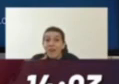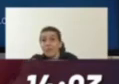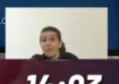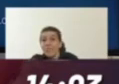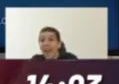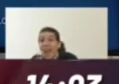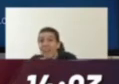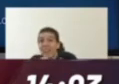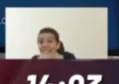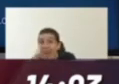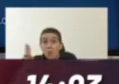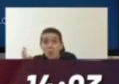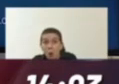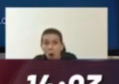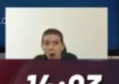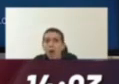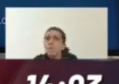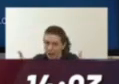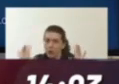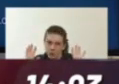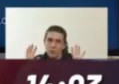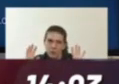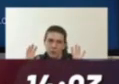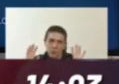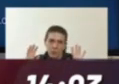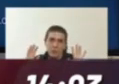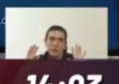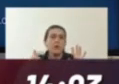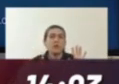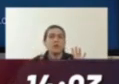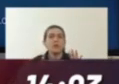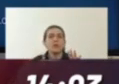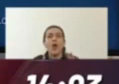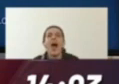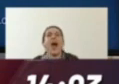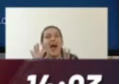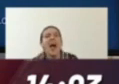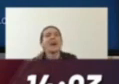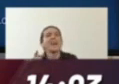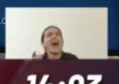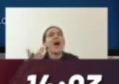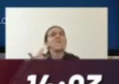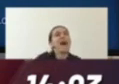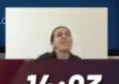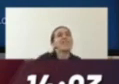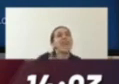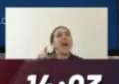Y lejos estoy de tranquilizarme con ese dato.